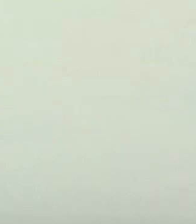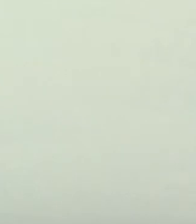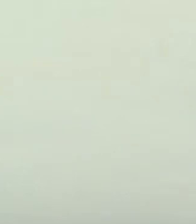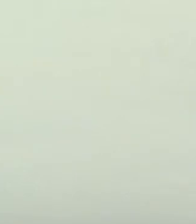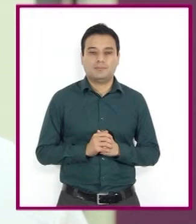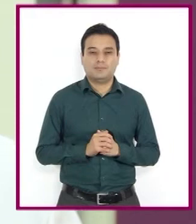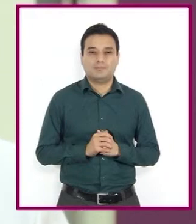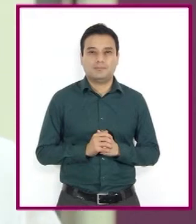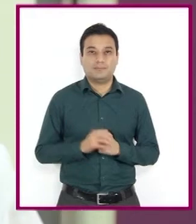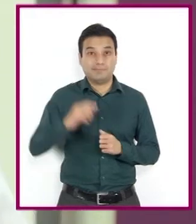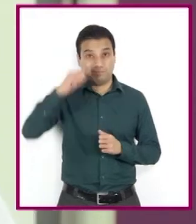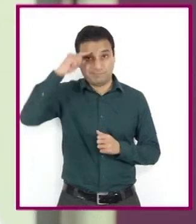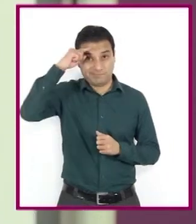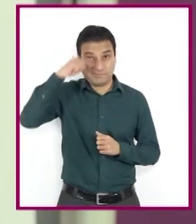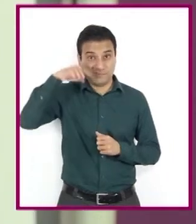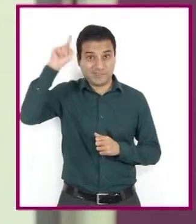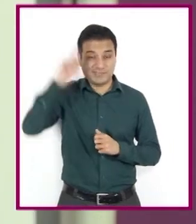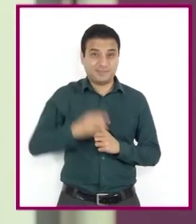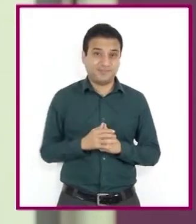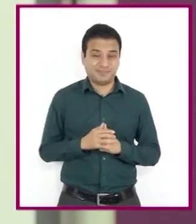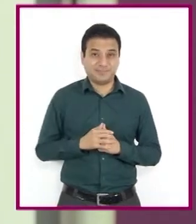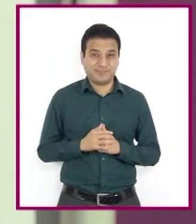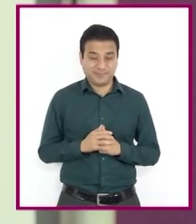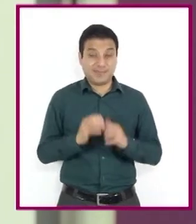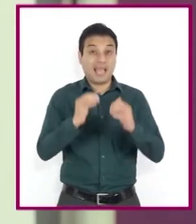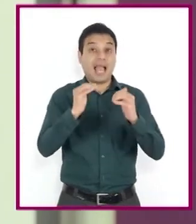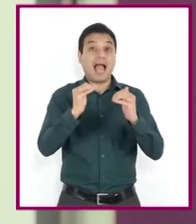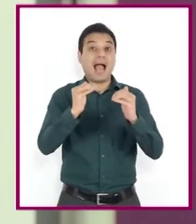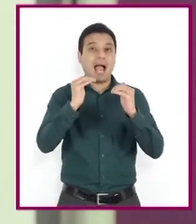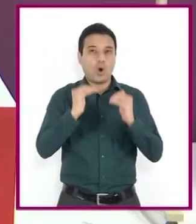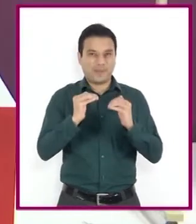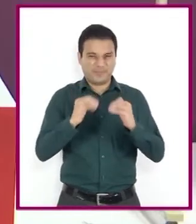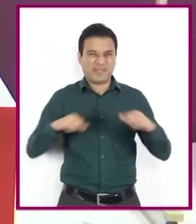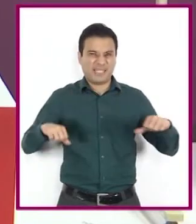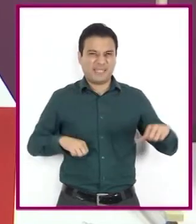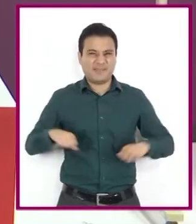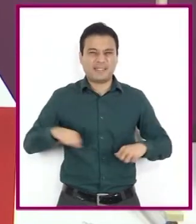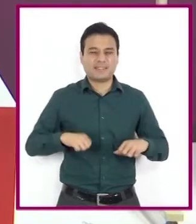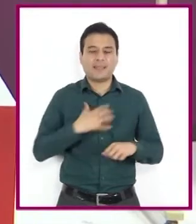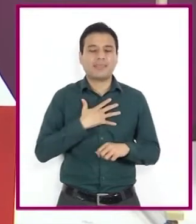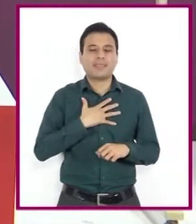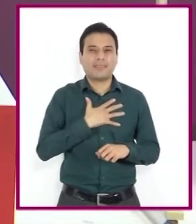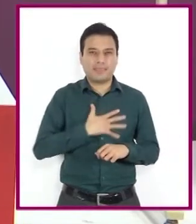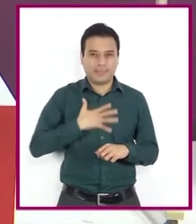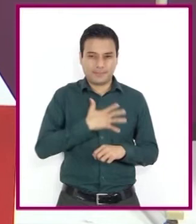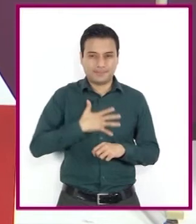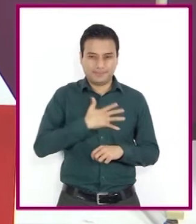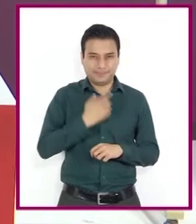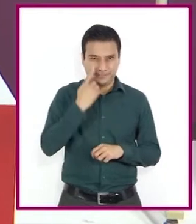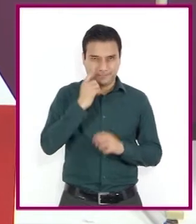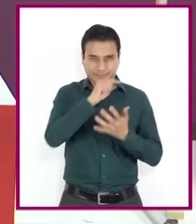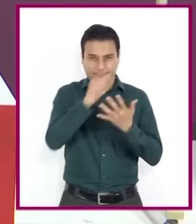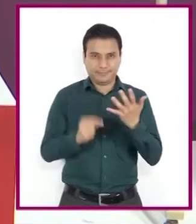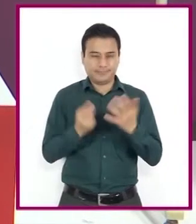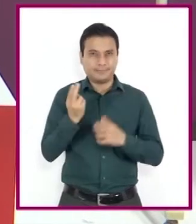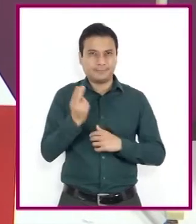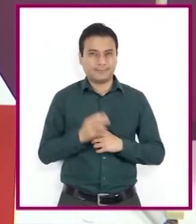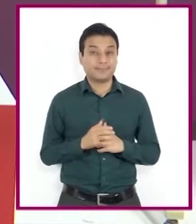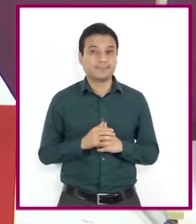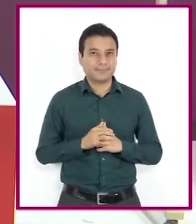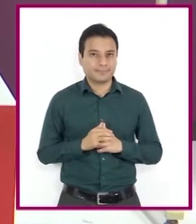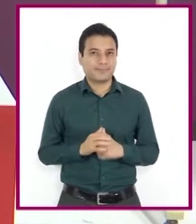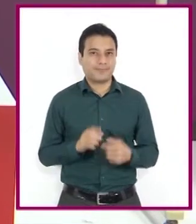¡Qué fácil! Ahora llevaremos a cabo la actividad experimental. Los materiales que necesitaremos son, inciso